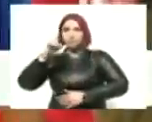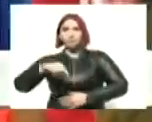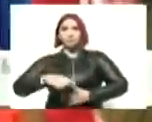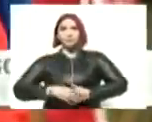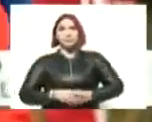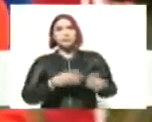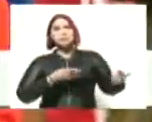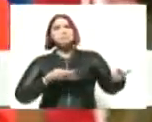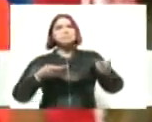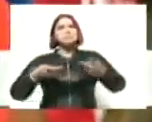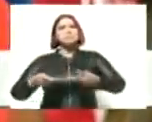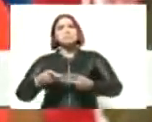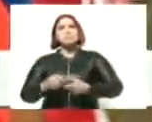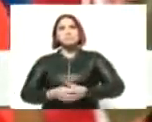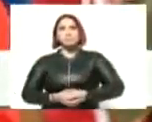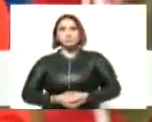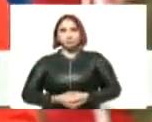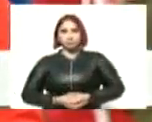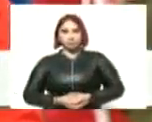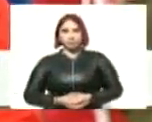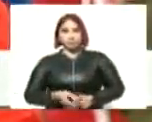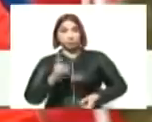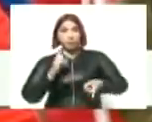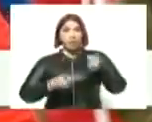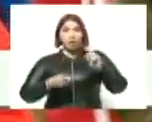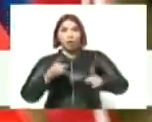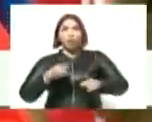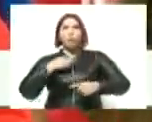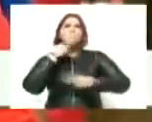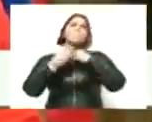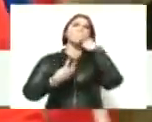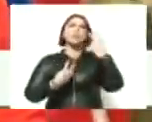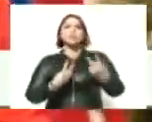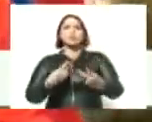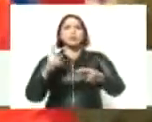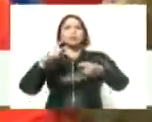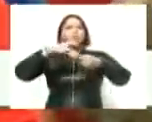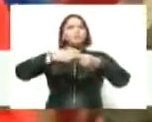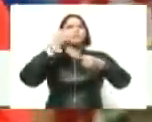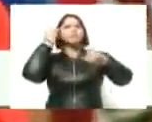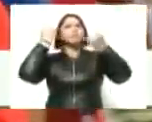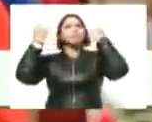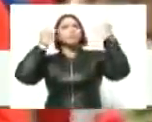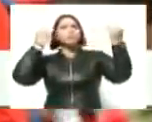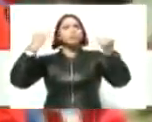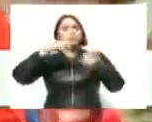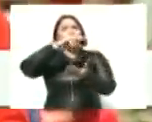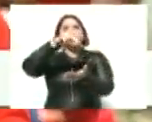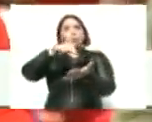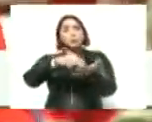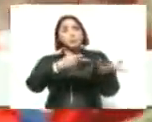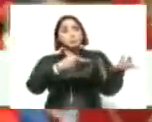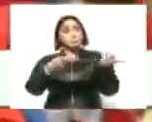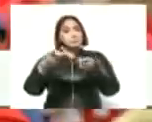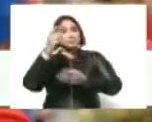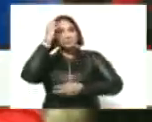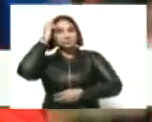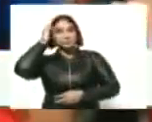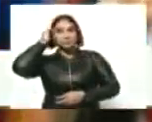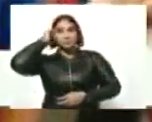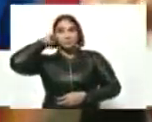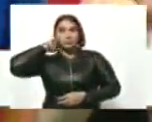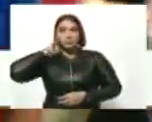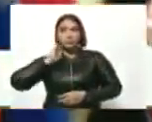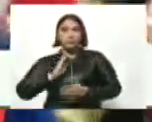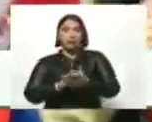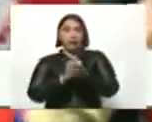tenemos invitados, algunos delegados que forman parte de la intelectualidad nacional. Bienvenidos, bienvenidas,